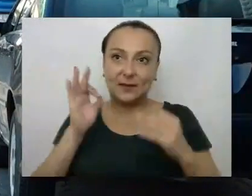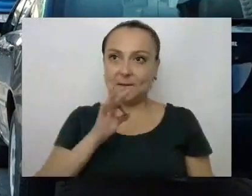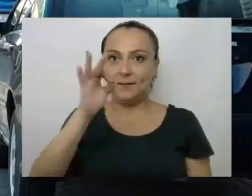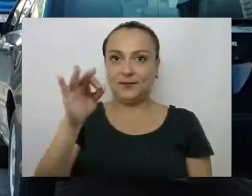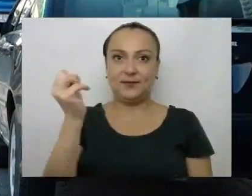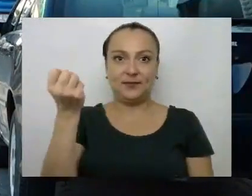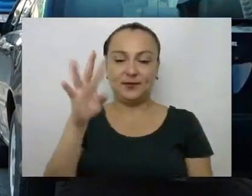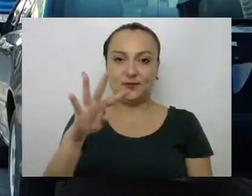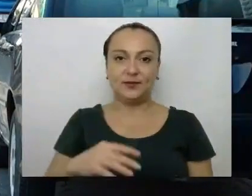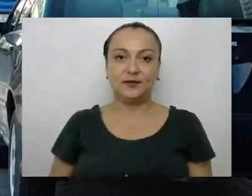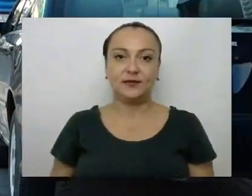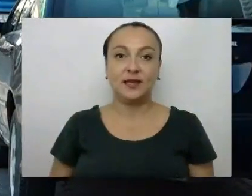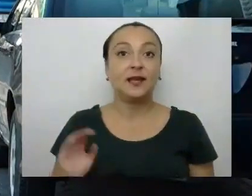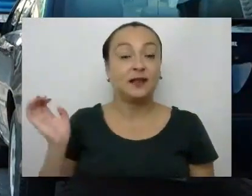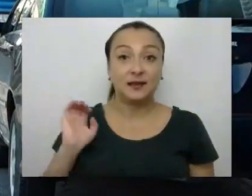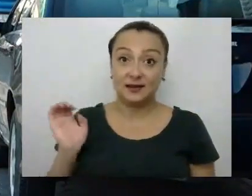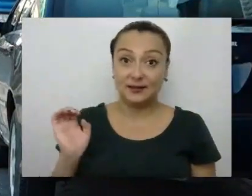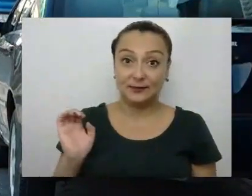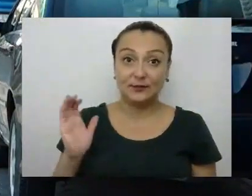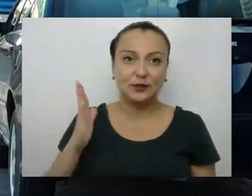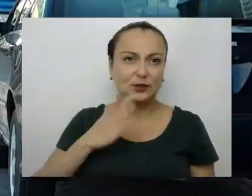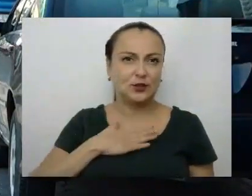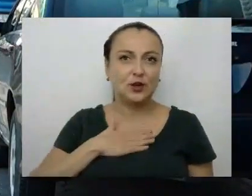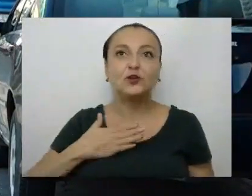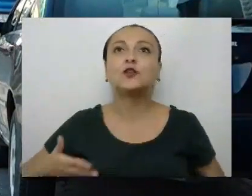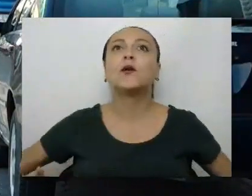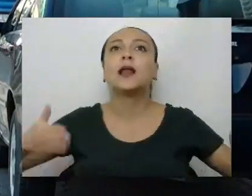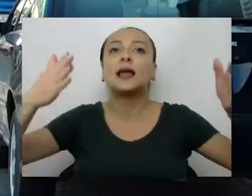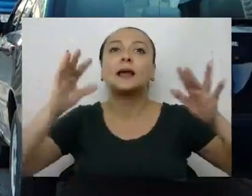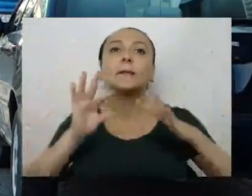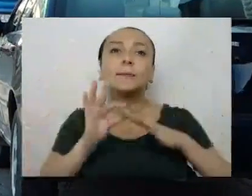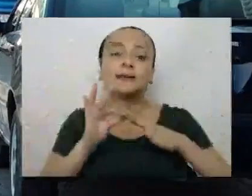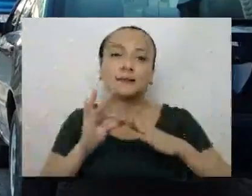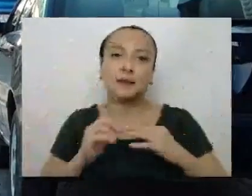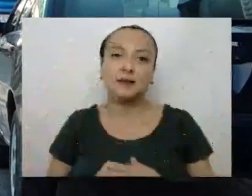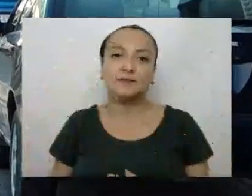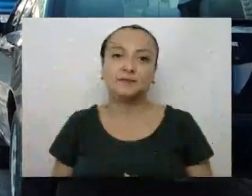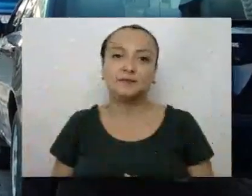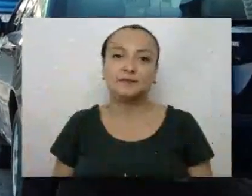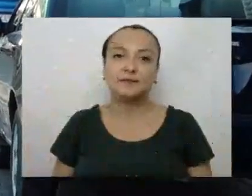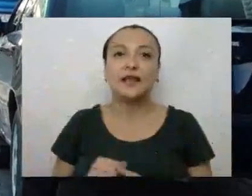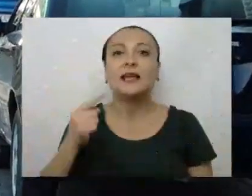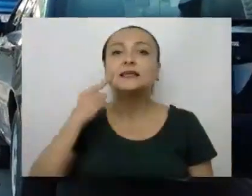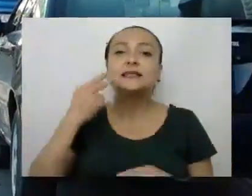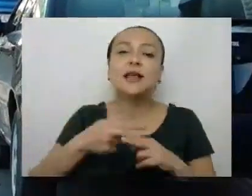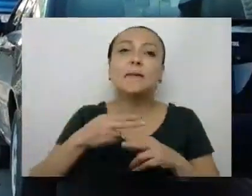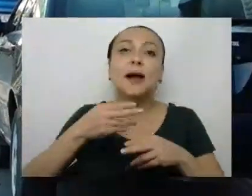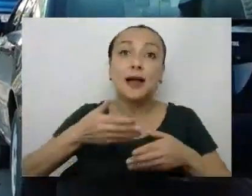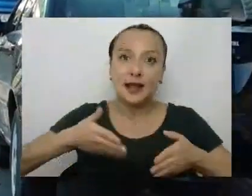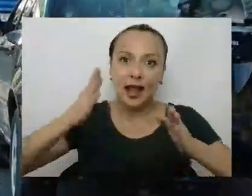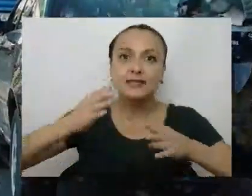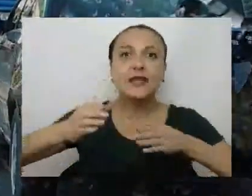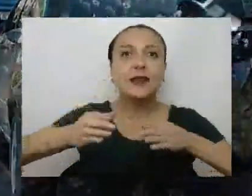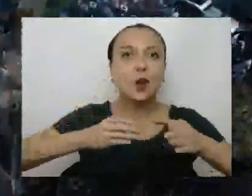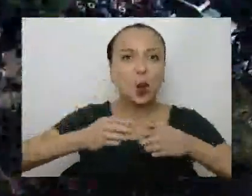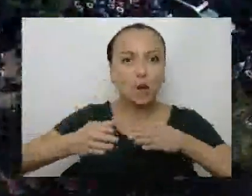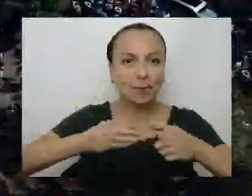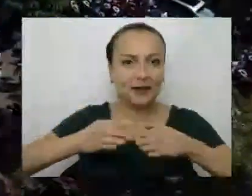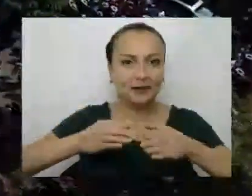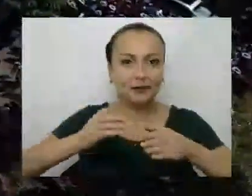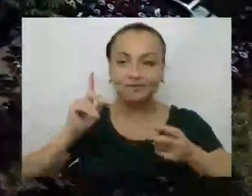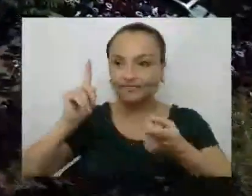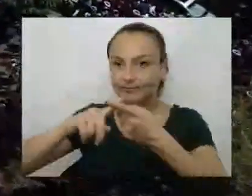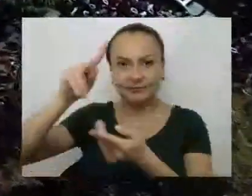14 de enero, yo estoy sobre la calle principal, la llamada calle del comercio, que llega hasta el parque,